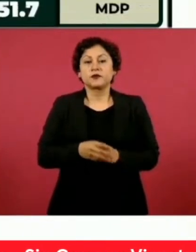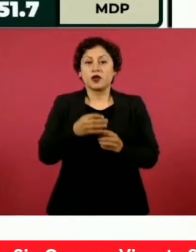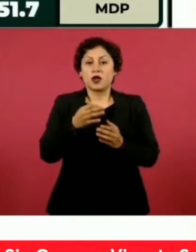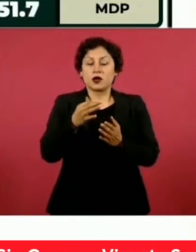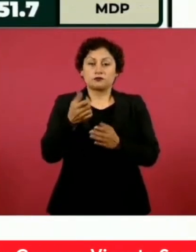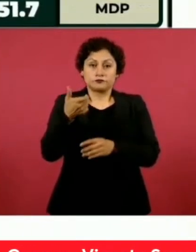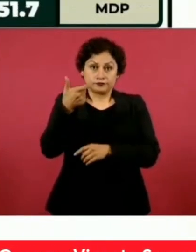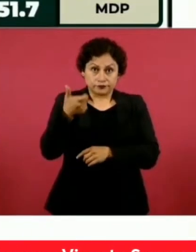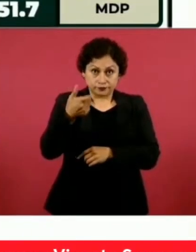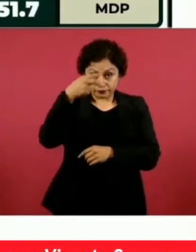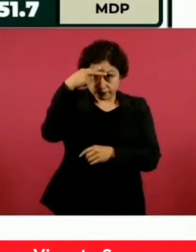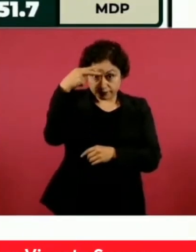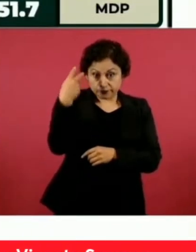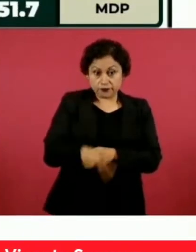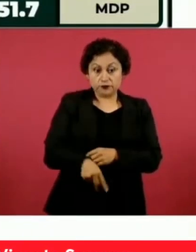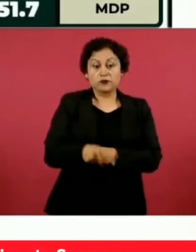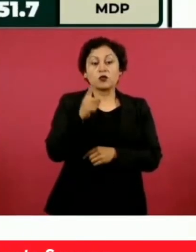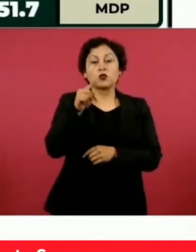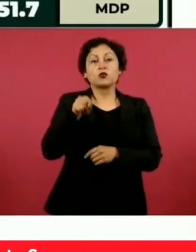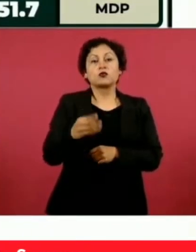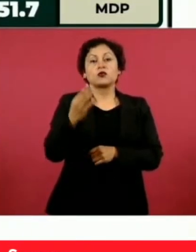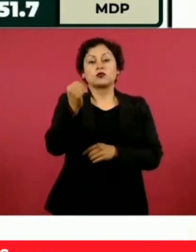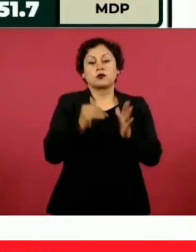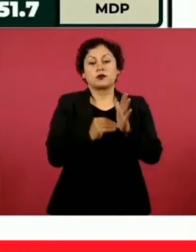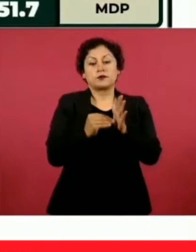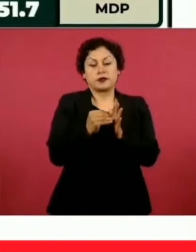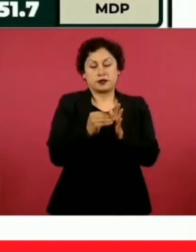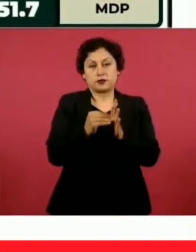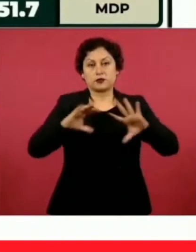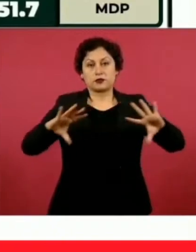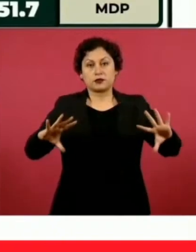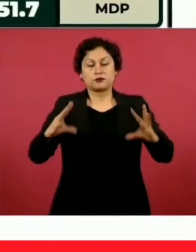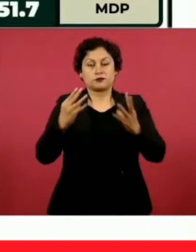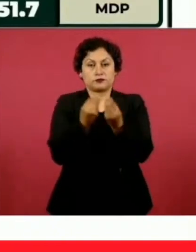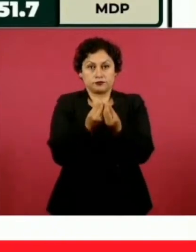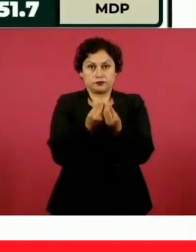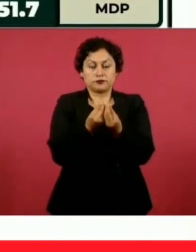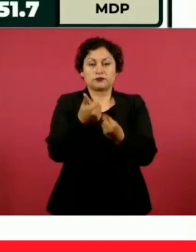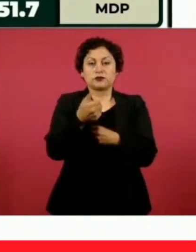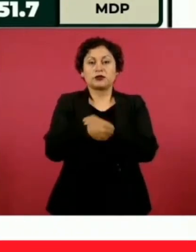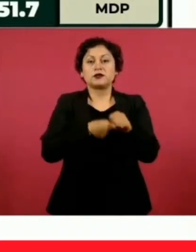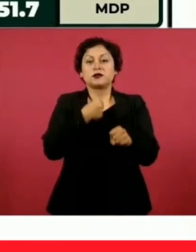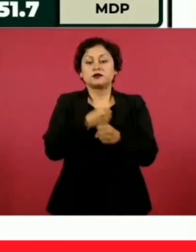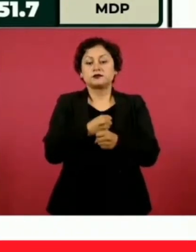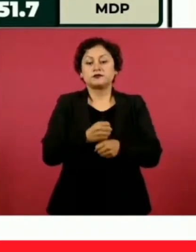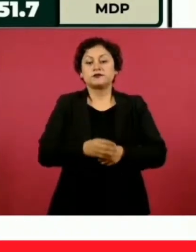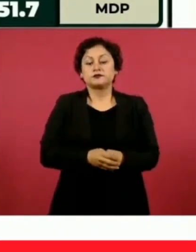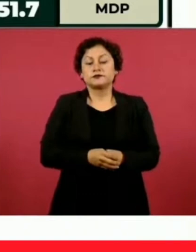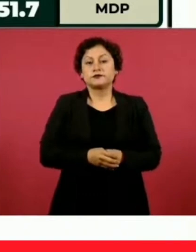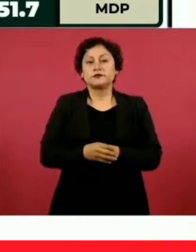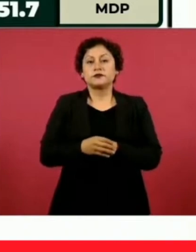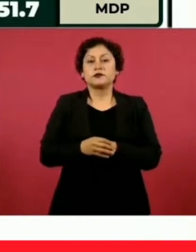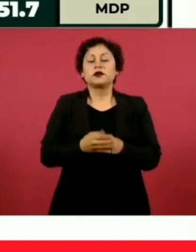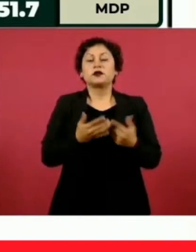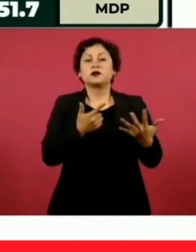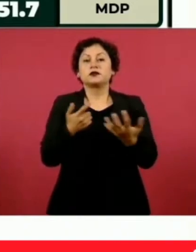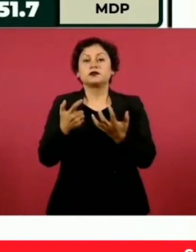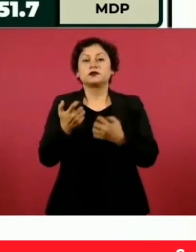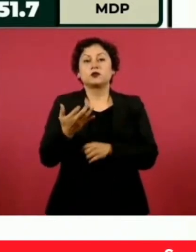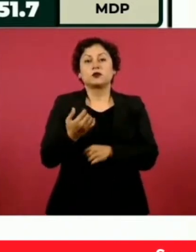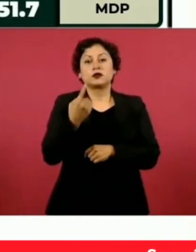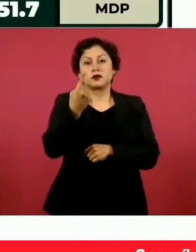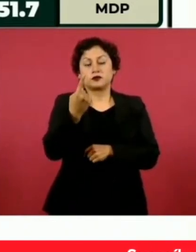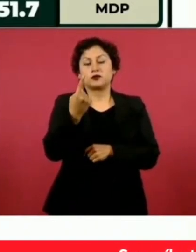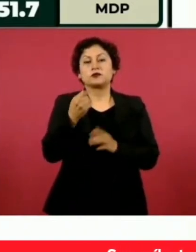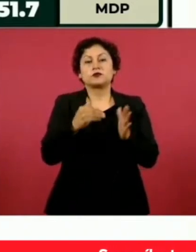1.9 millones de pesos y en lo que se refiere a el sexenio 751 millones de pesos